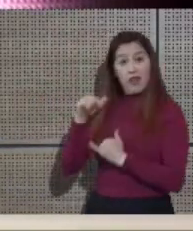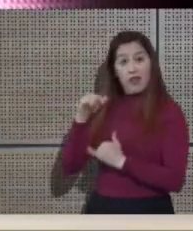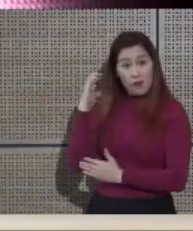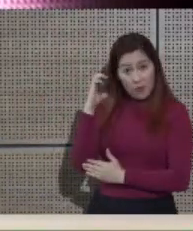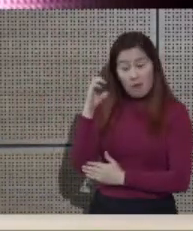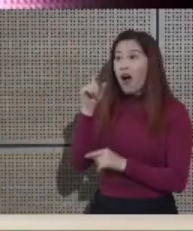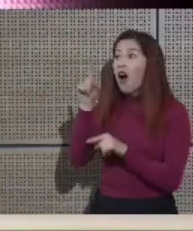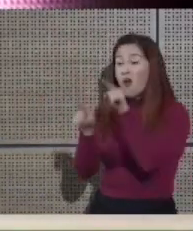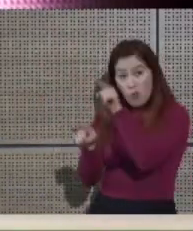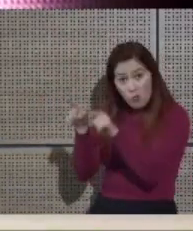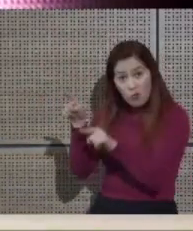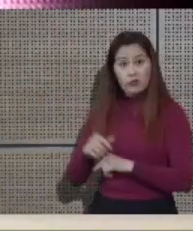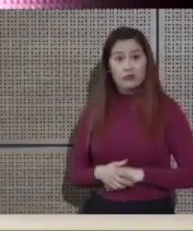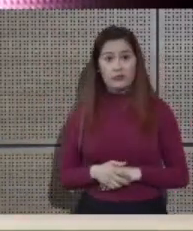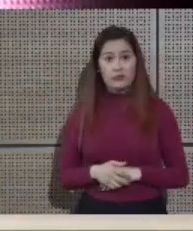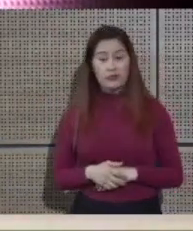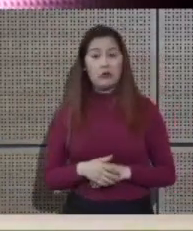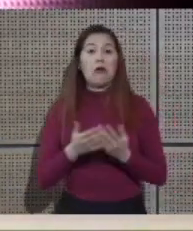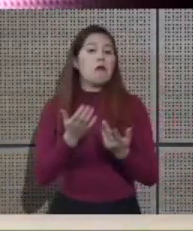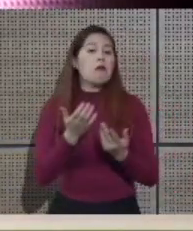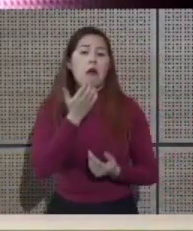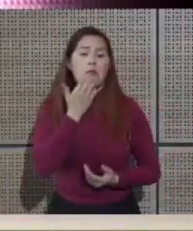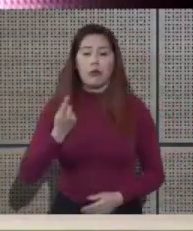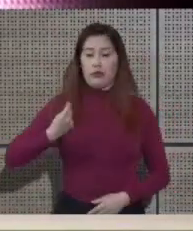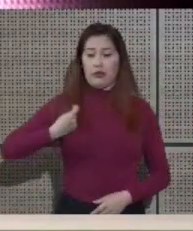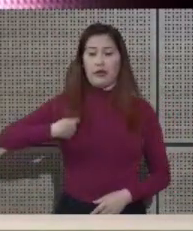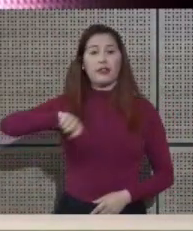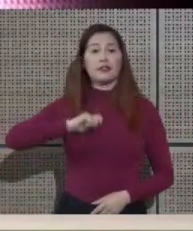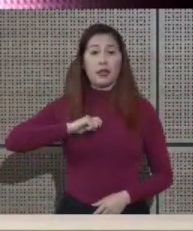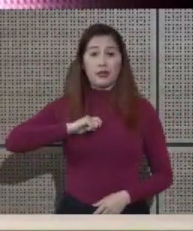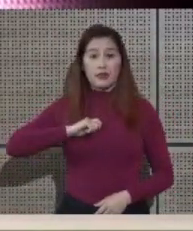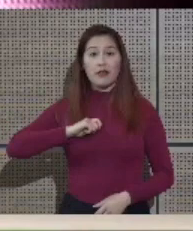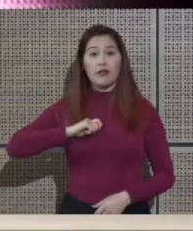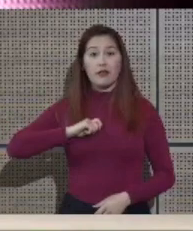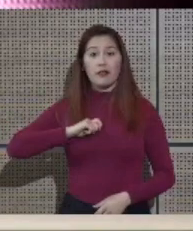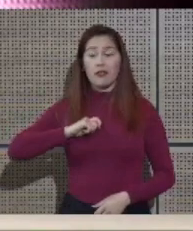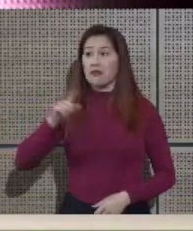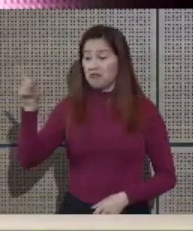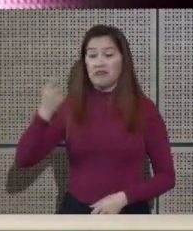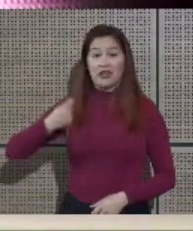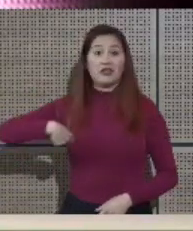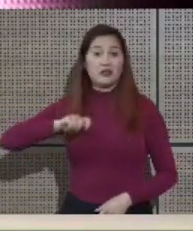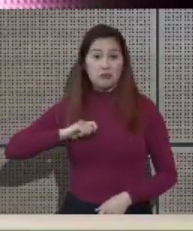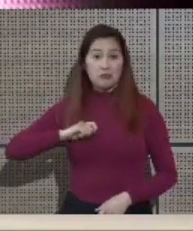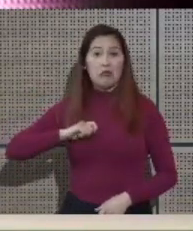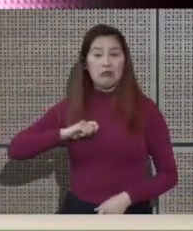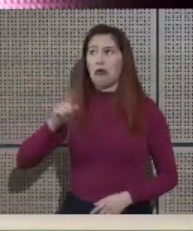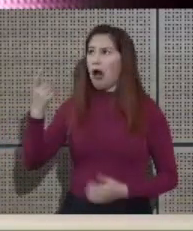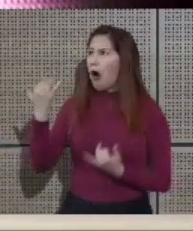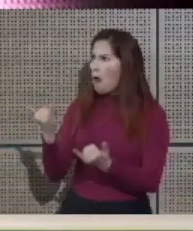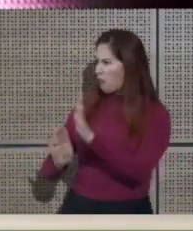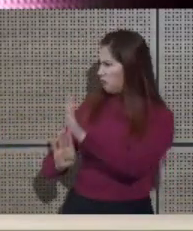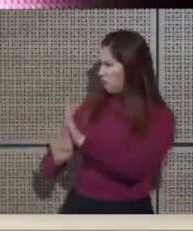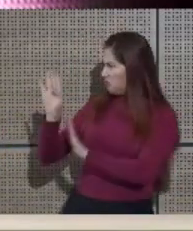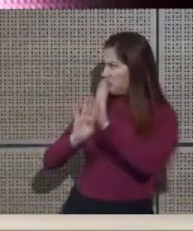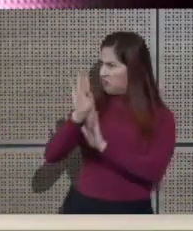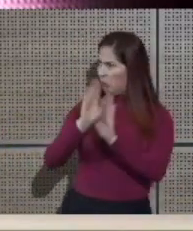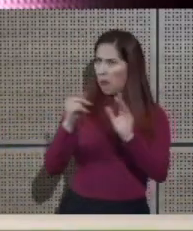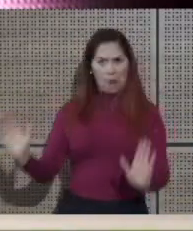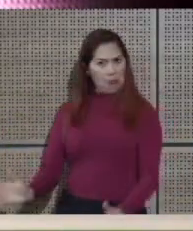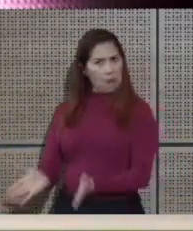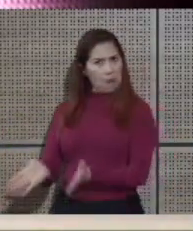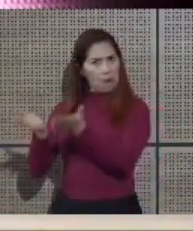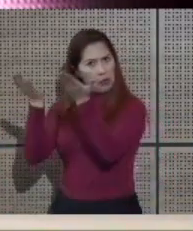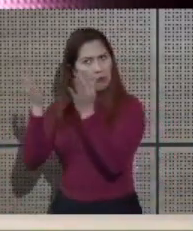España hoy, nadie recuerda lo que era. España hoy es un país desarrollado, es un país por arriba de $30,000 per